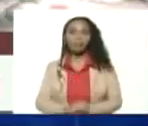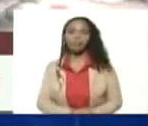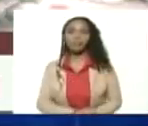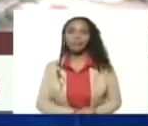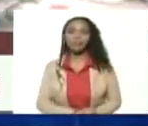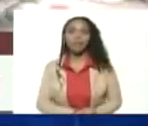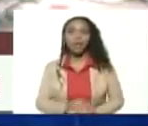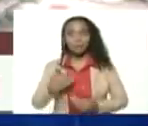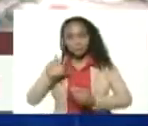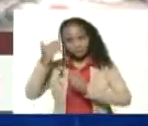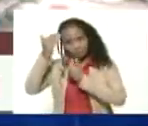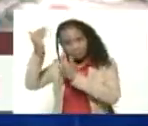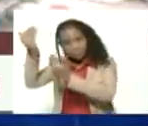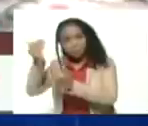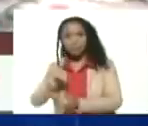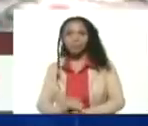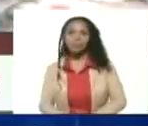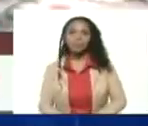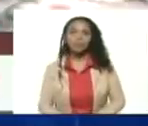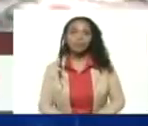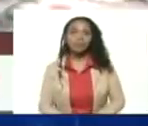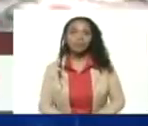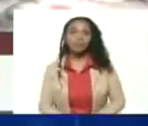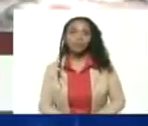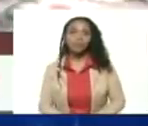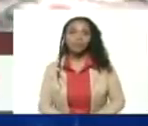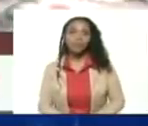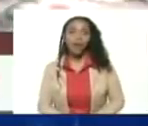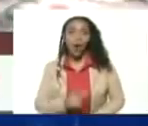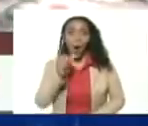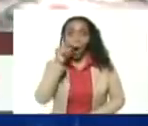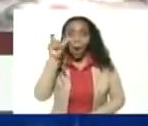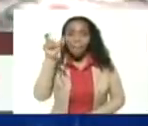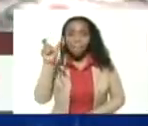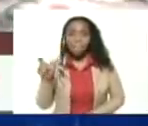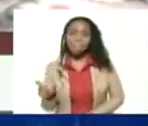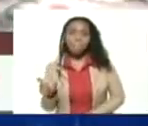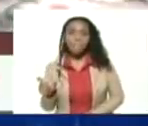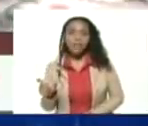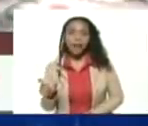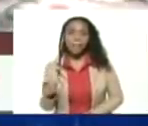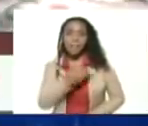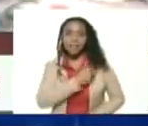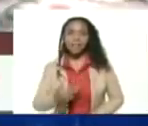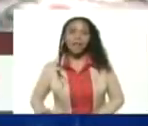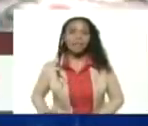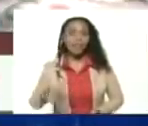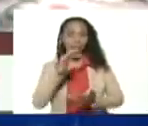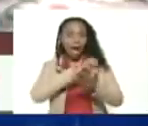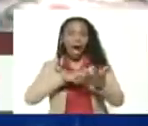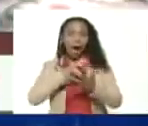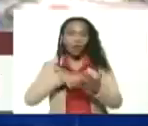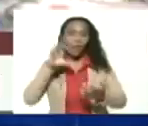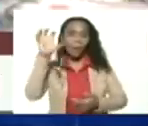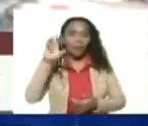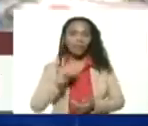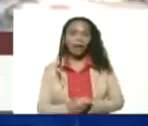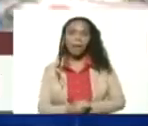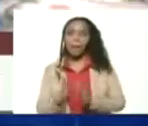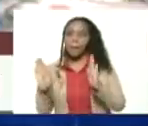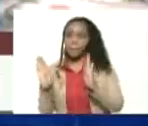mi saludo. A Pedro Malaver, presidente de Agropatria, camarada, deme la